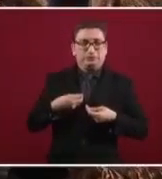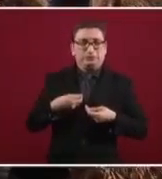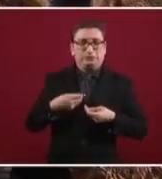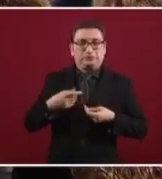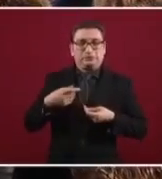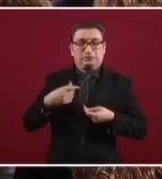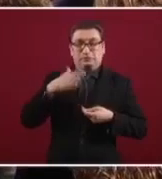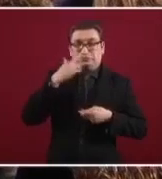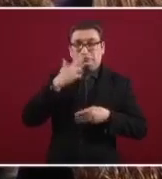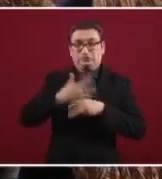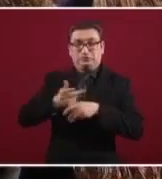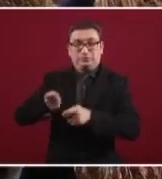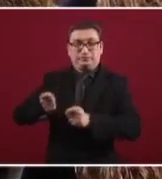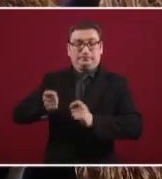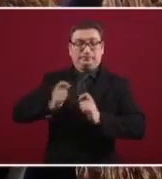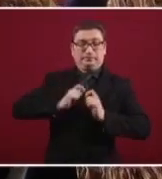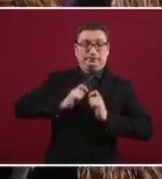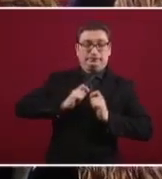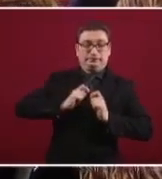es